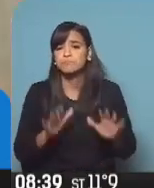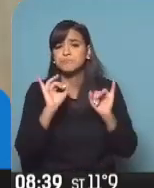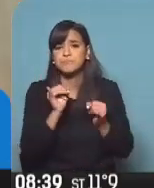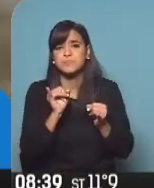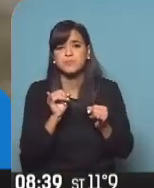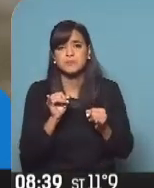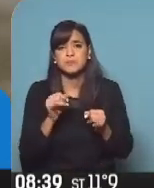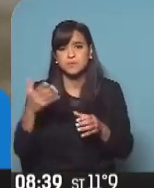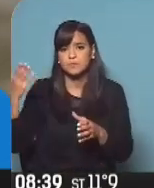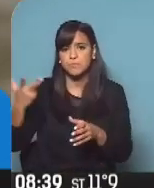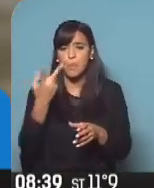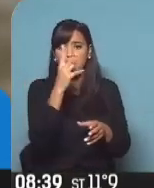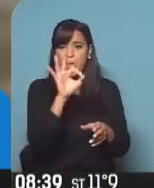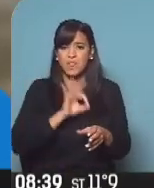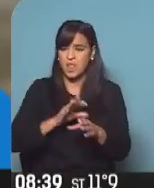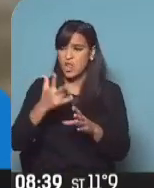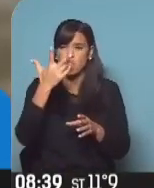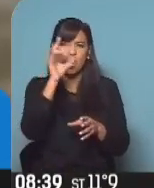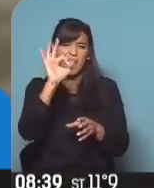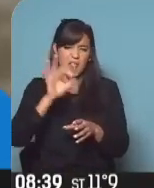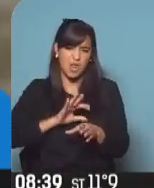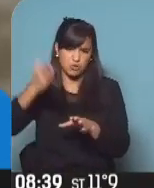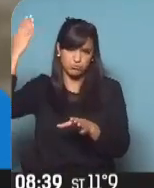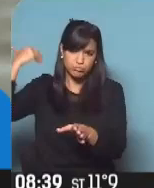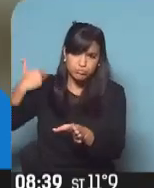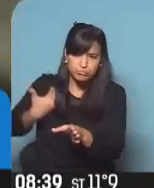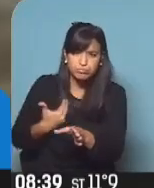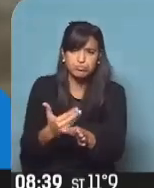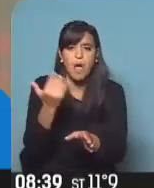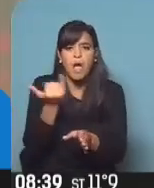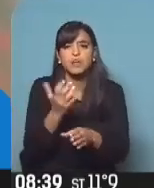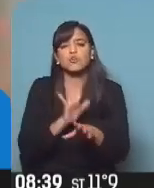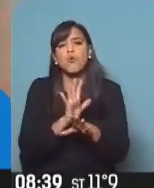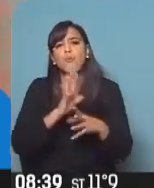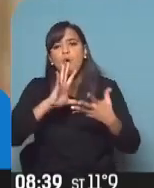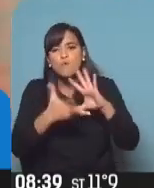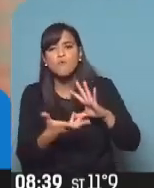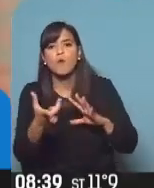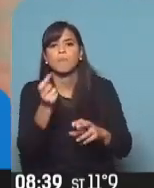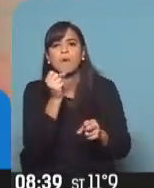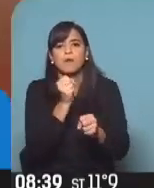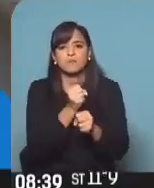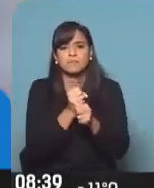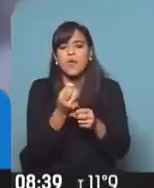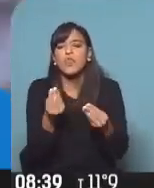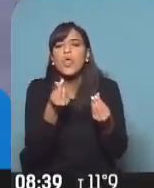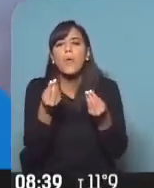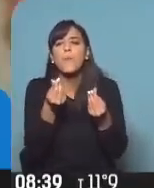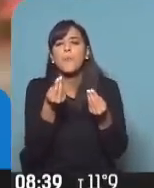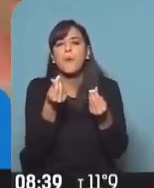que se arrastran los últimos 20 años 30 años este es una forma de precarizar es una forma de de paralizar el trabajo